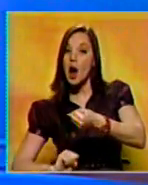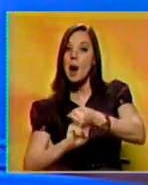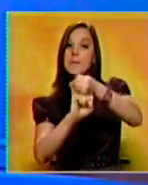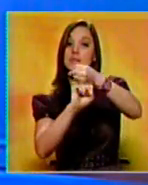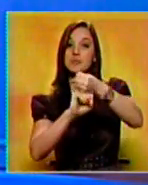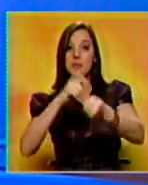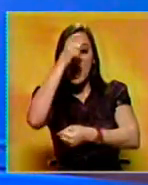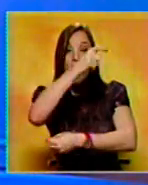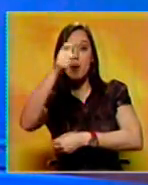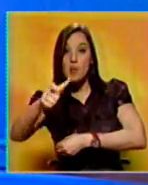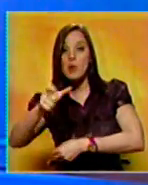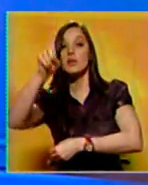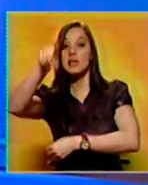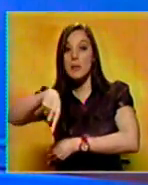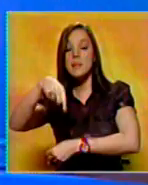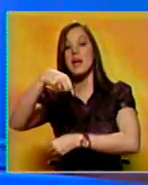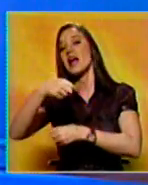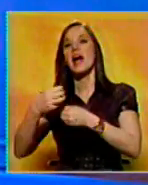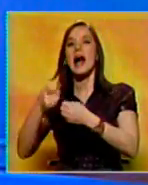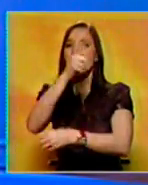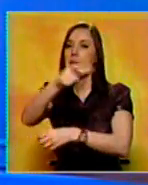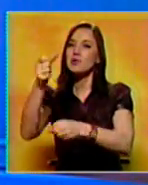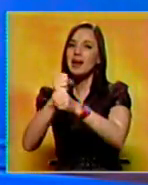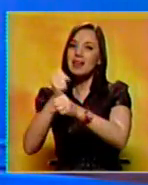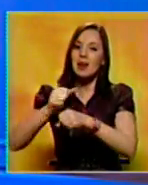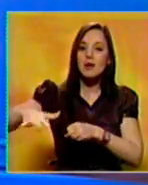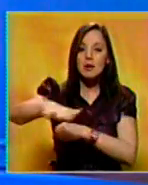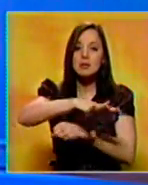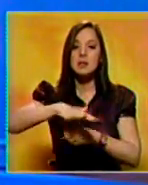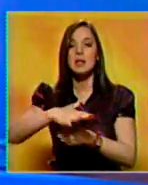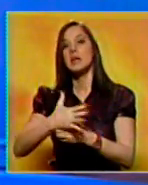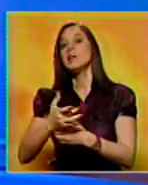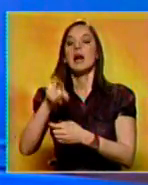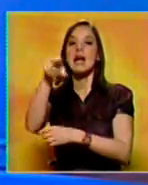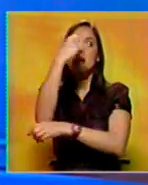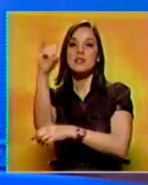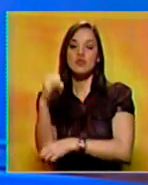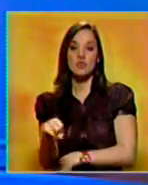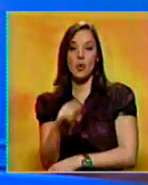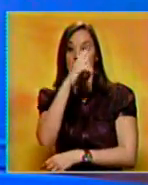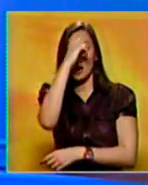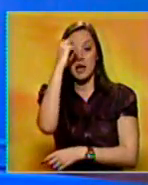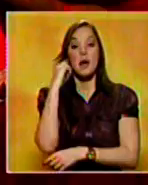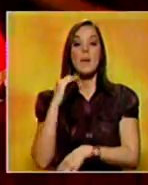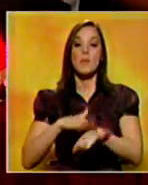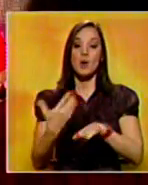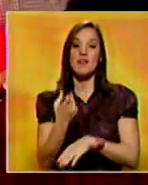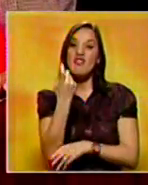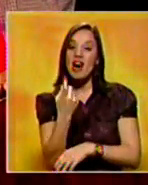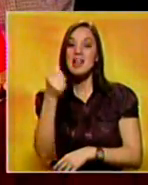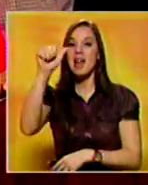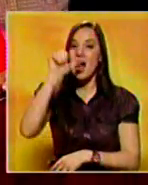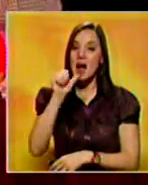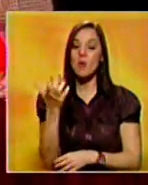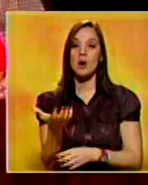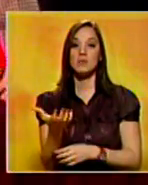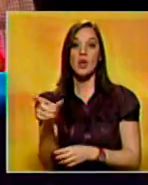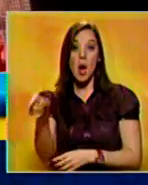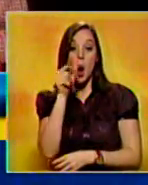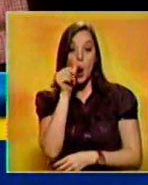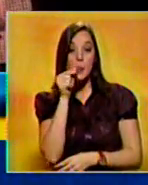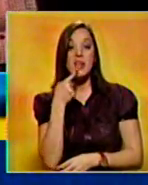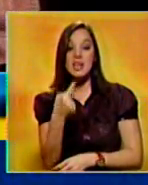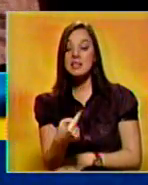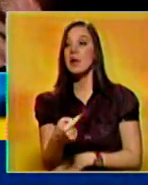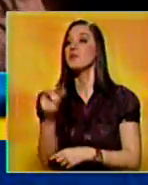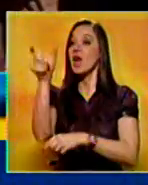al sector productivo del Zulia ante la crisis que vive por la falta de agua. Fabiola Yaquinto nos tiene los detalles. Jagua dijo que el presidente